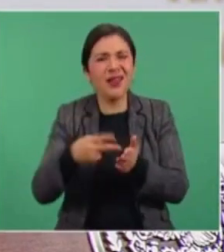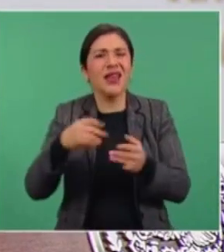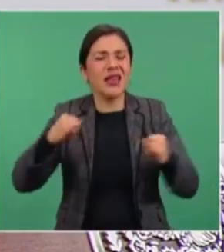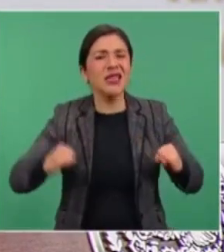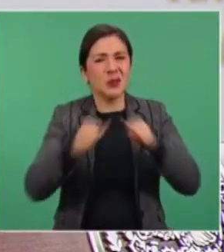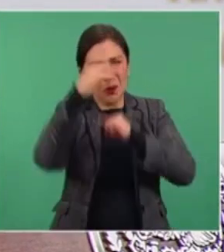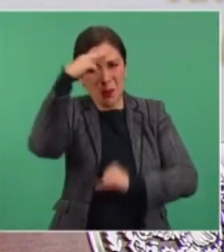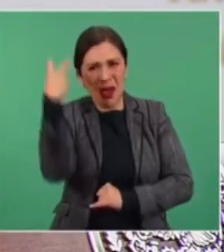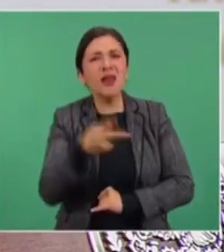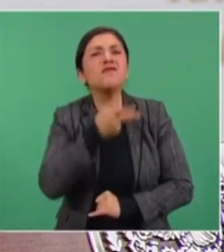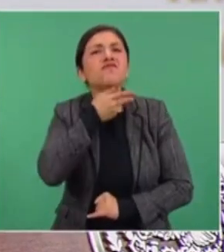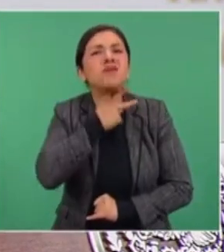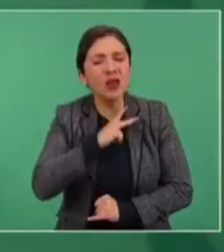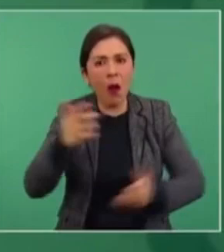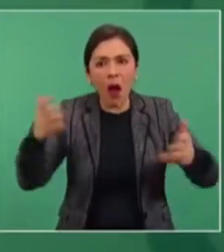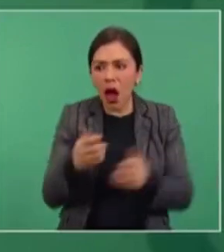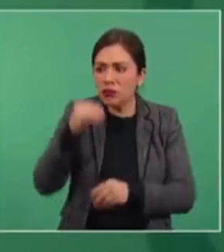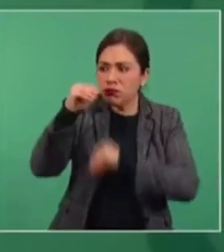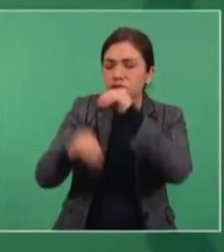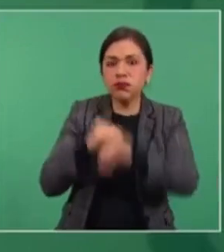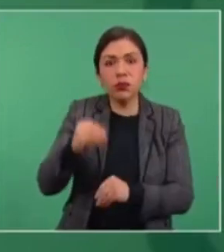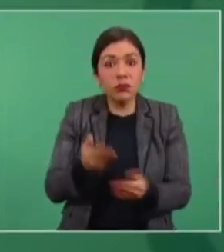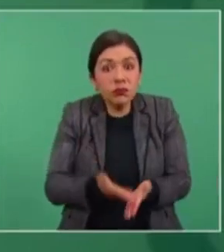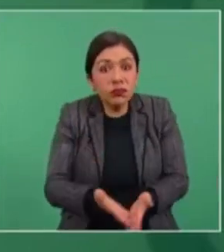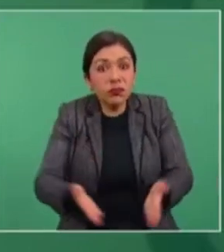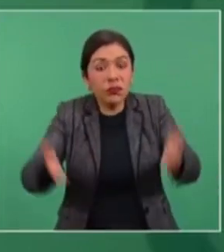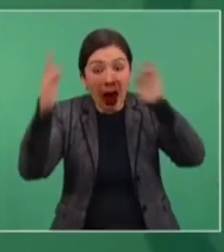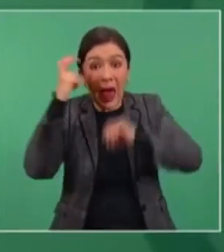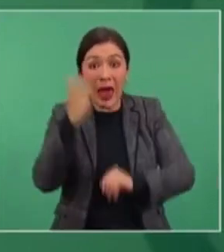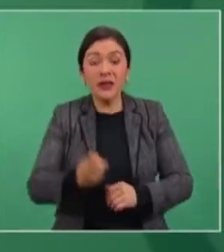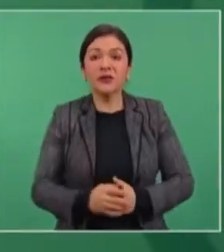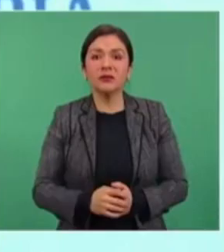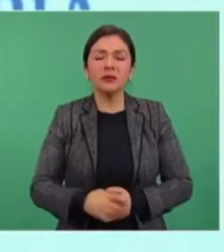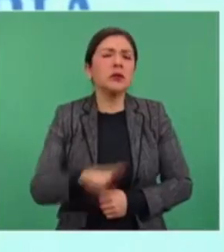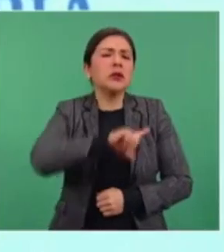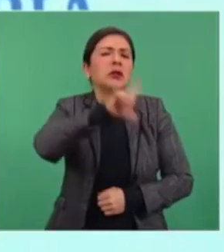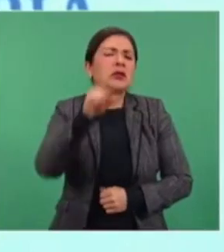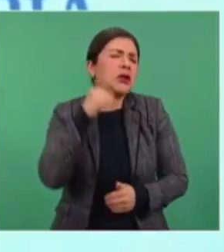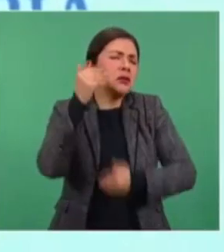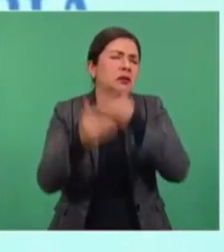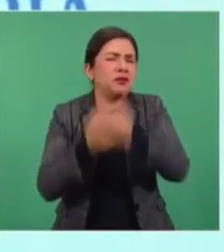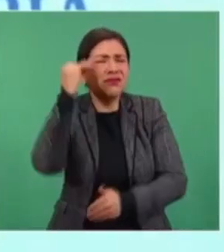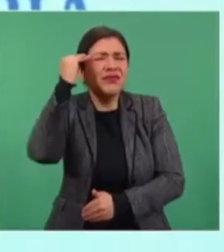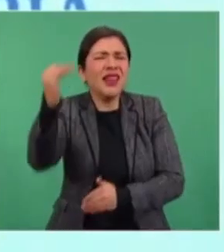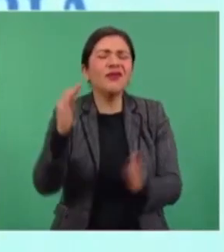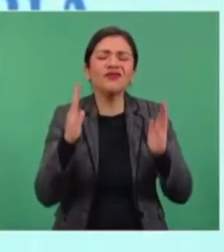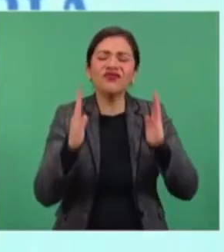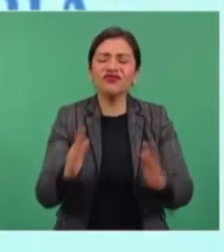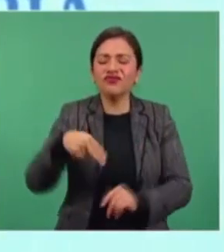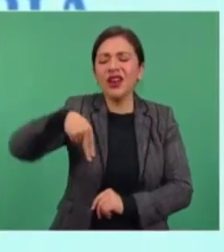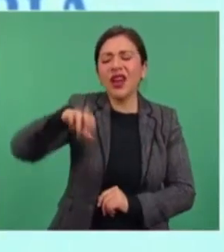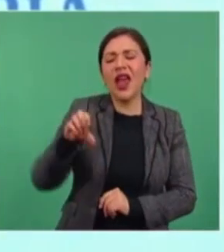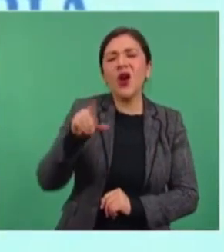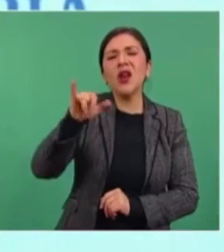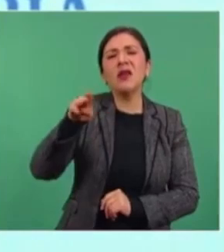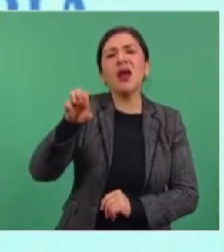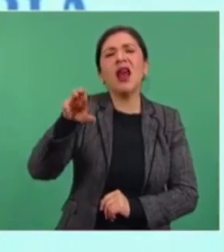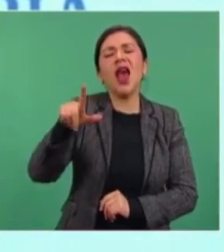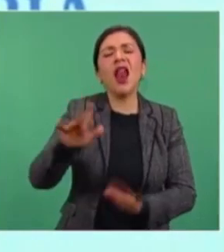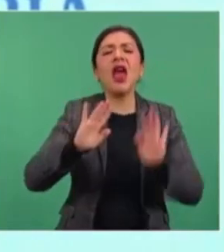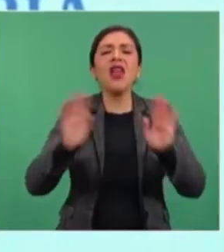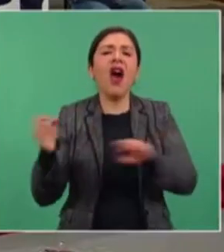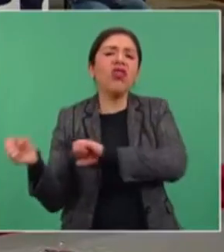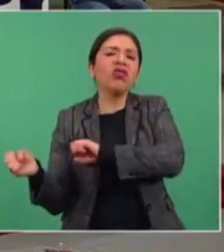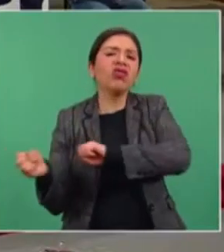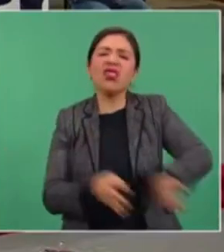eso durante el periodo neoliberal se abandonó y se esmeraron